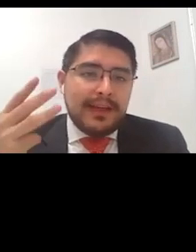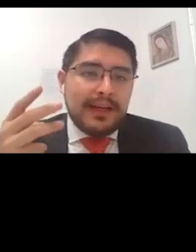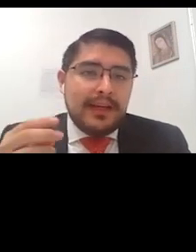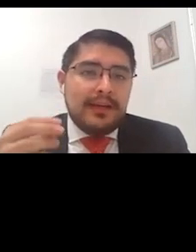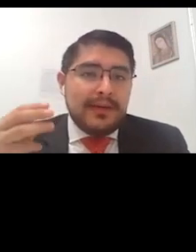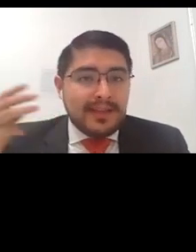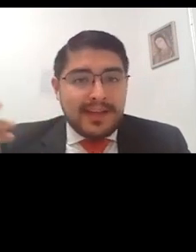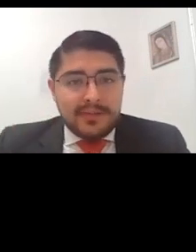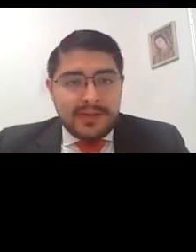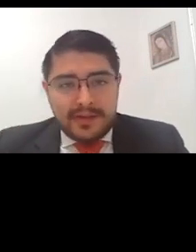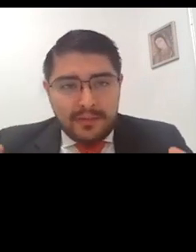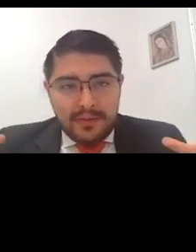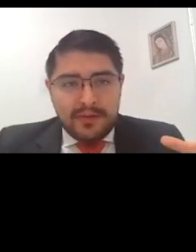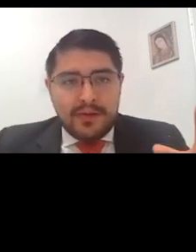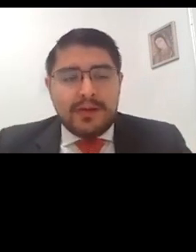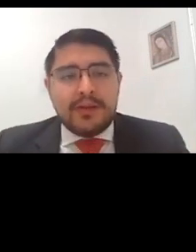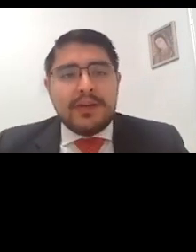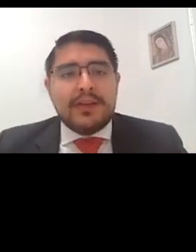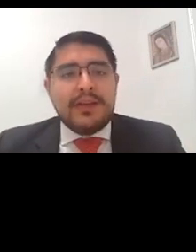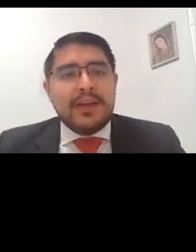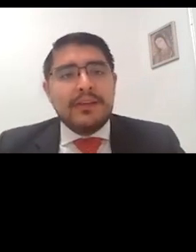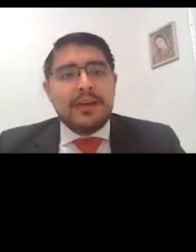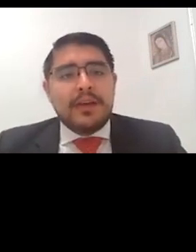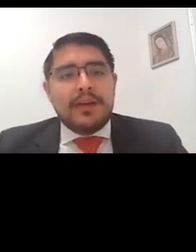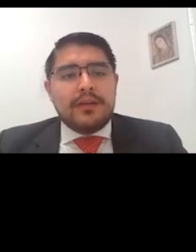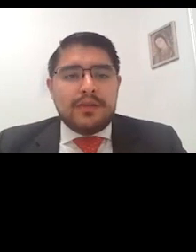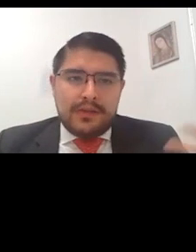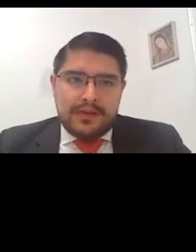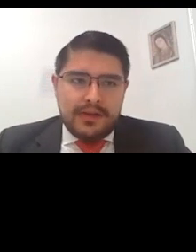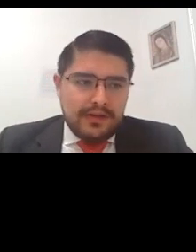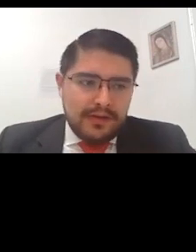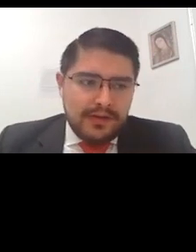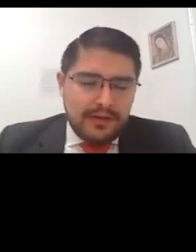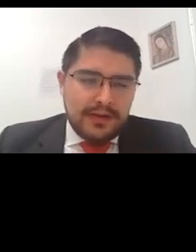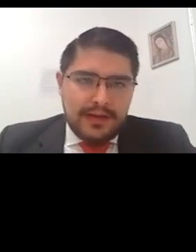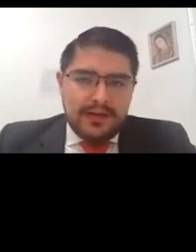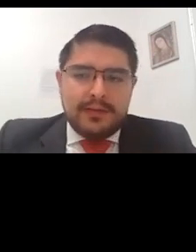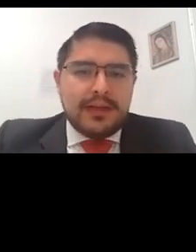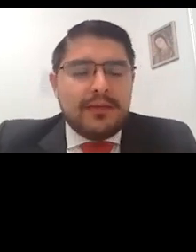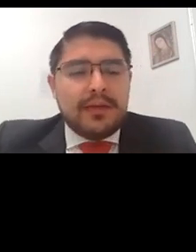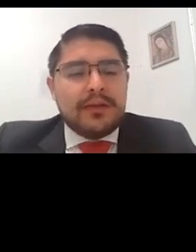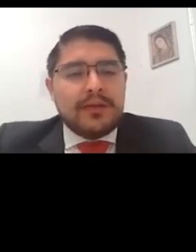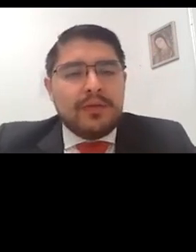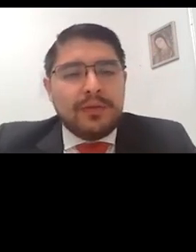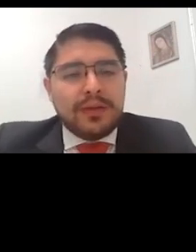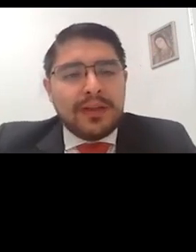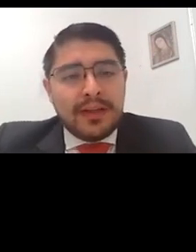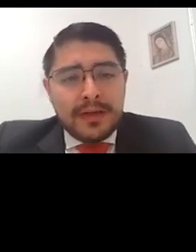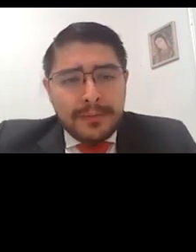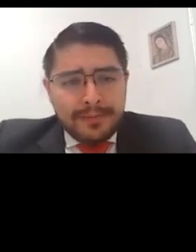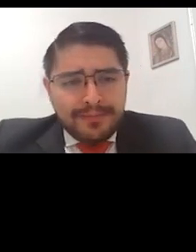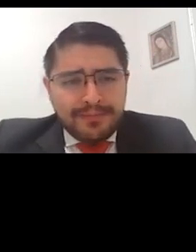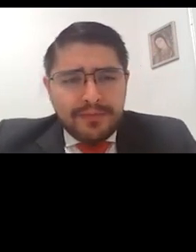el faltar más de 3 veces en un periodo de 30 días. Entonces, esta en especial también es muy